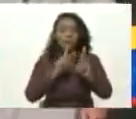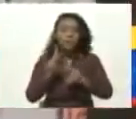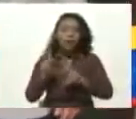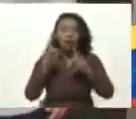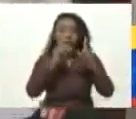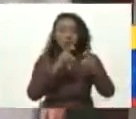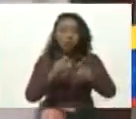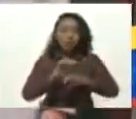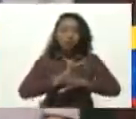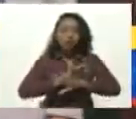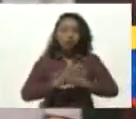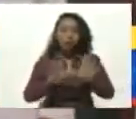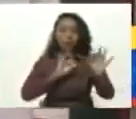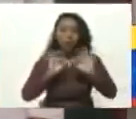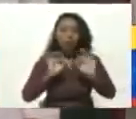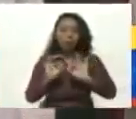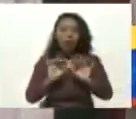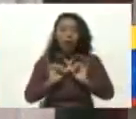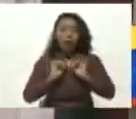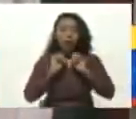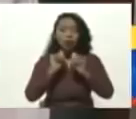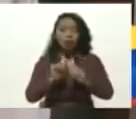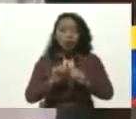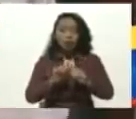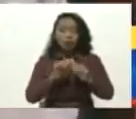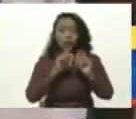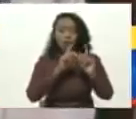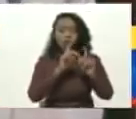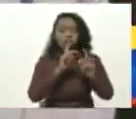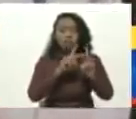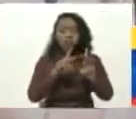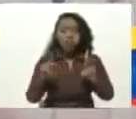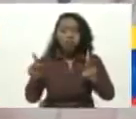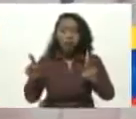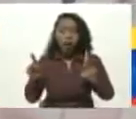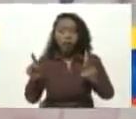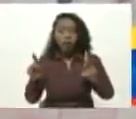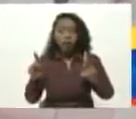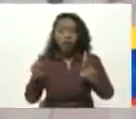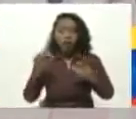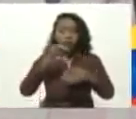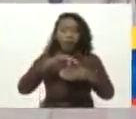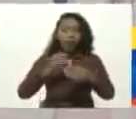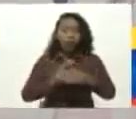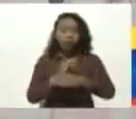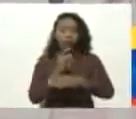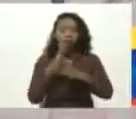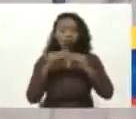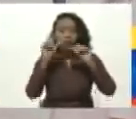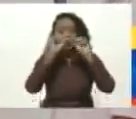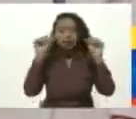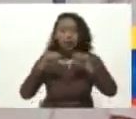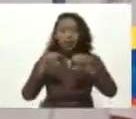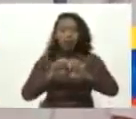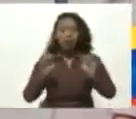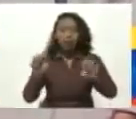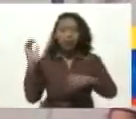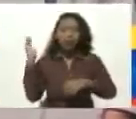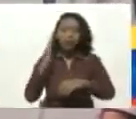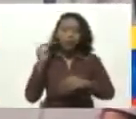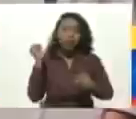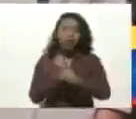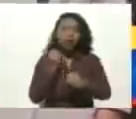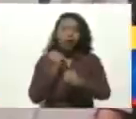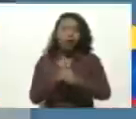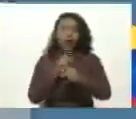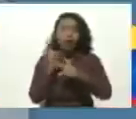ya preparándonos para el inicio del plan de siembra, el ciclo norte-verano, a todo el sistema educativo que hemos venido nosotros trabajando